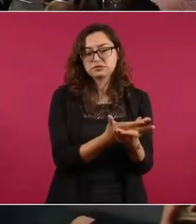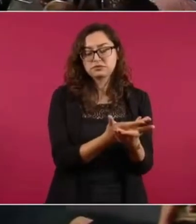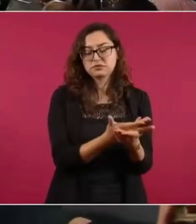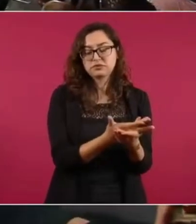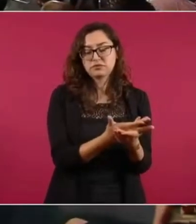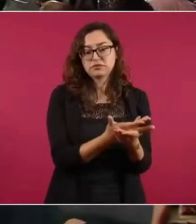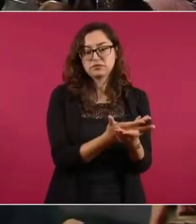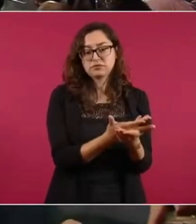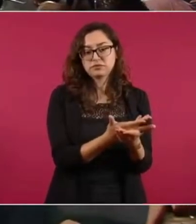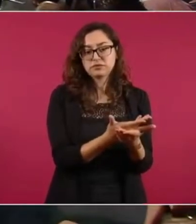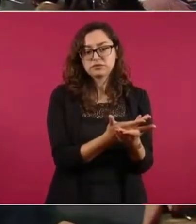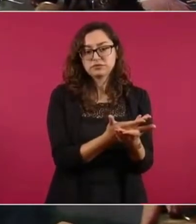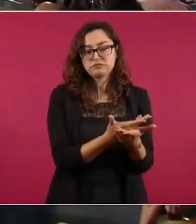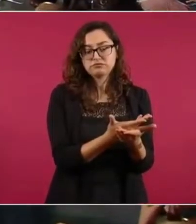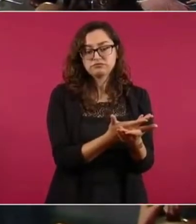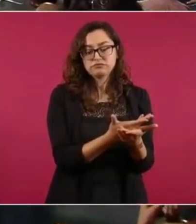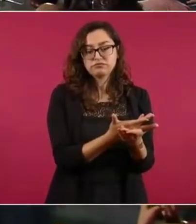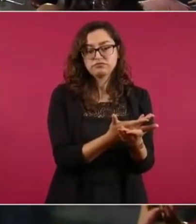como